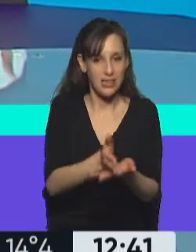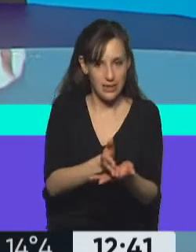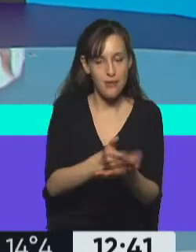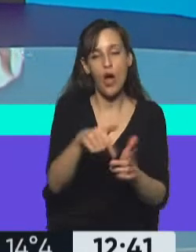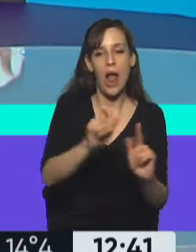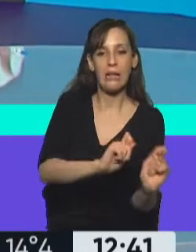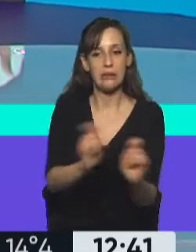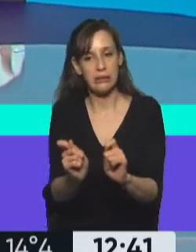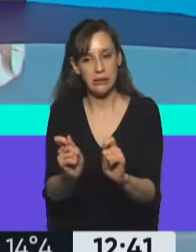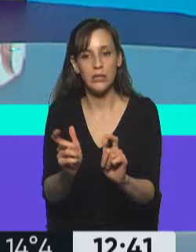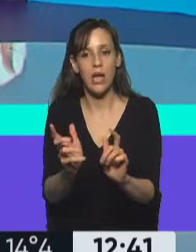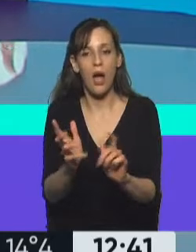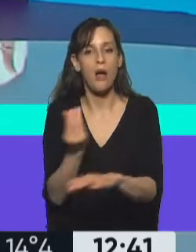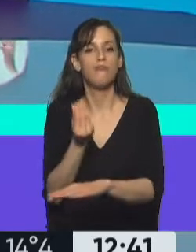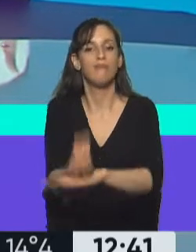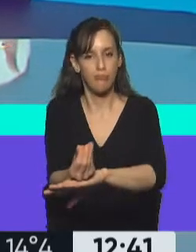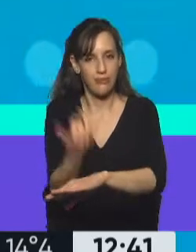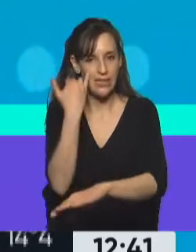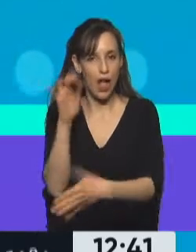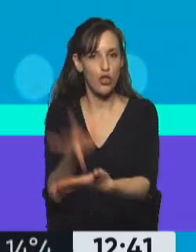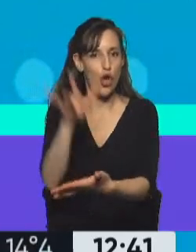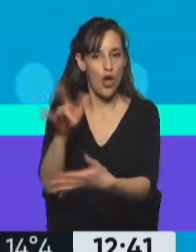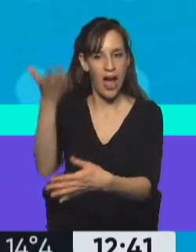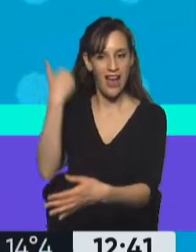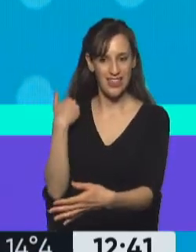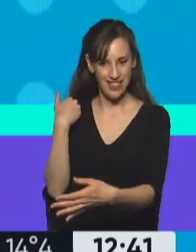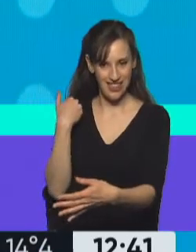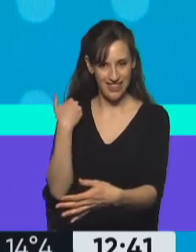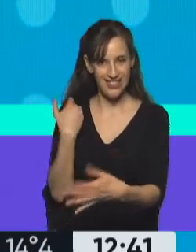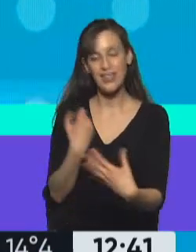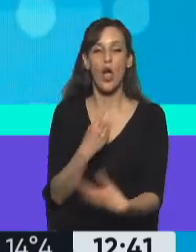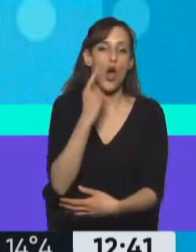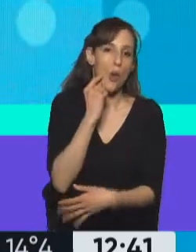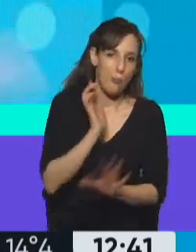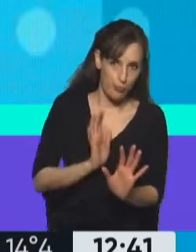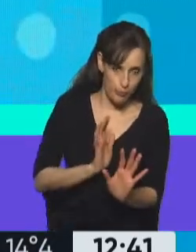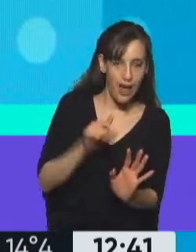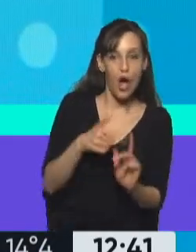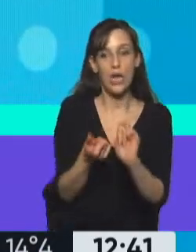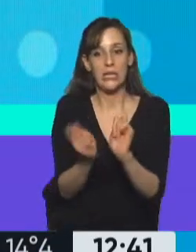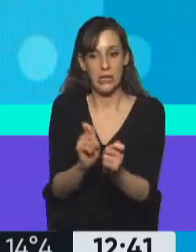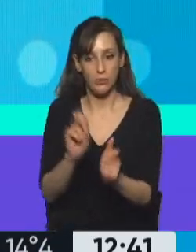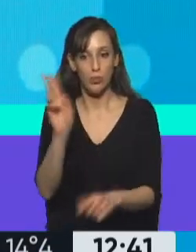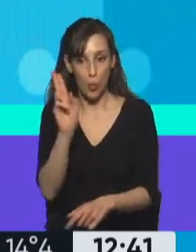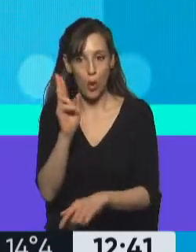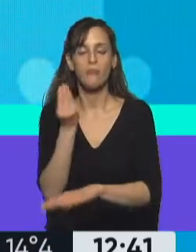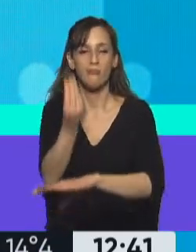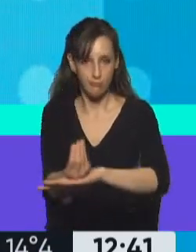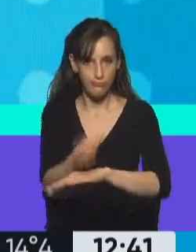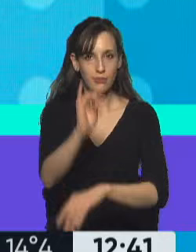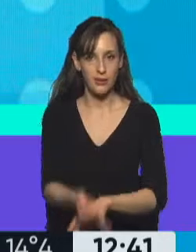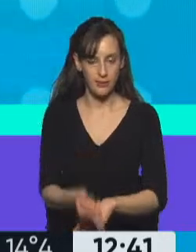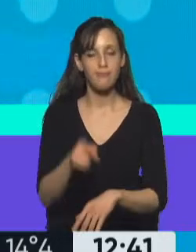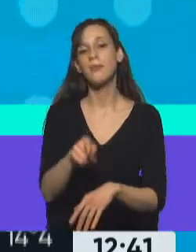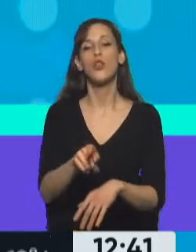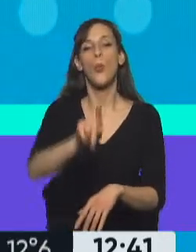ventaja deportiva porque ya ha participado en otra categoría, en la categoría de varón. Bueno, obviamente todas estas polémicas surgen, ¿no?